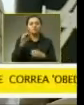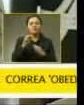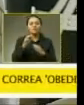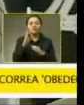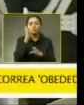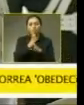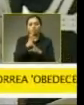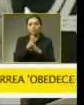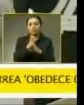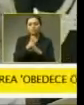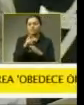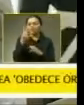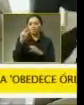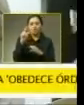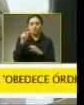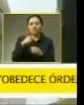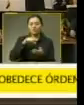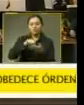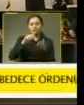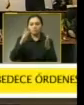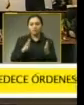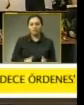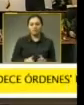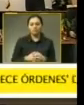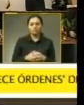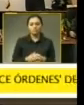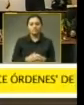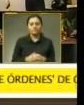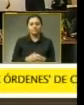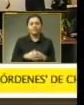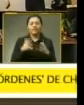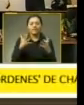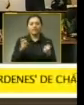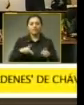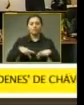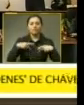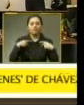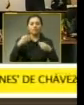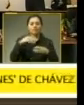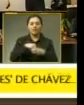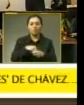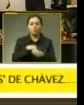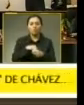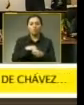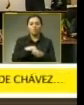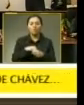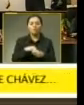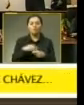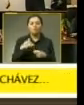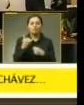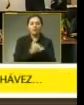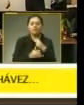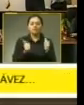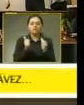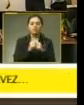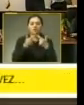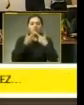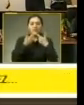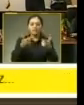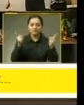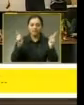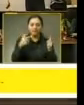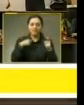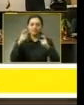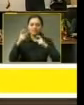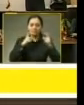turno, no de los ciudadanos. Quiero vivir en un país con libertad de expresión, donde seamos